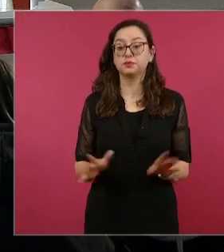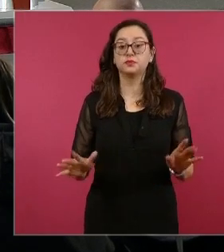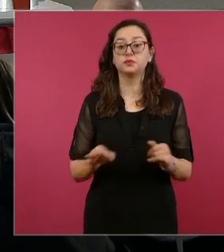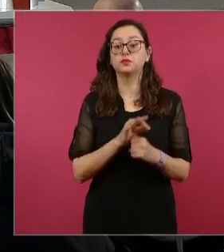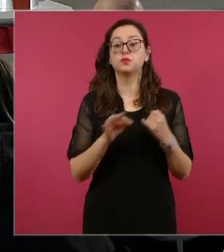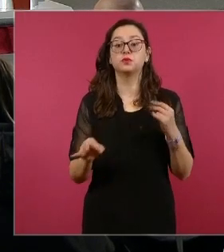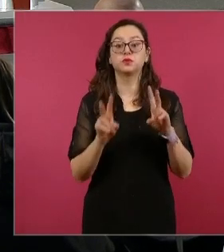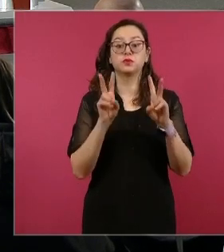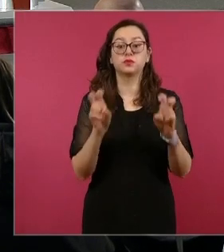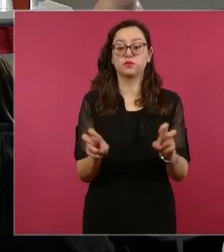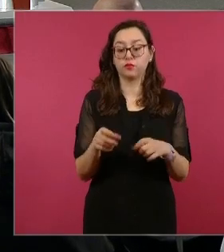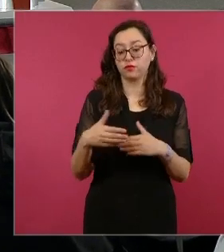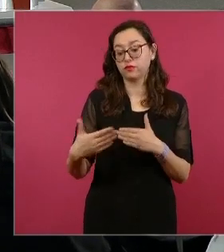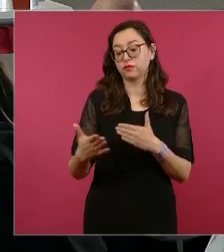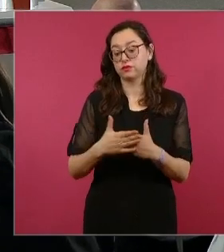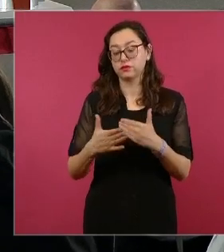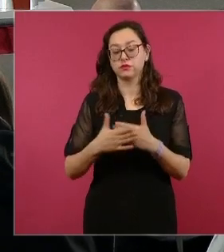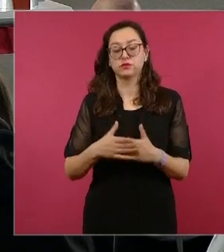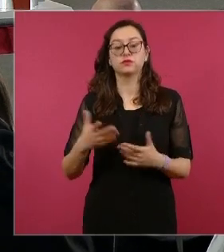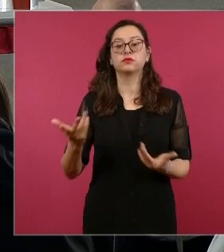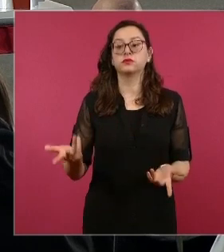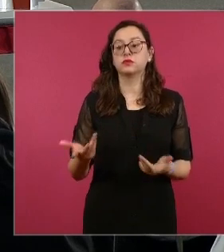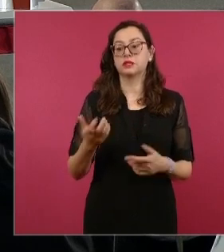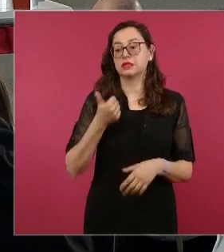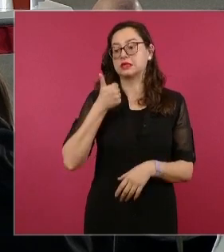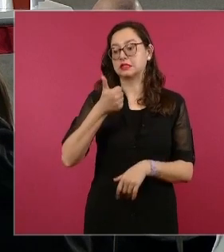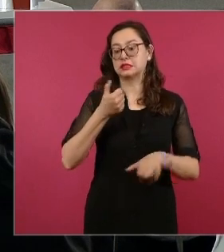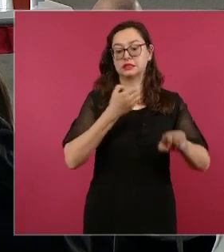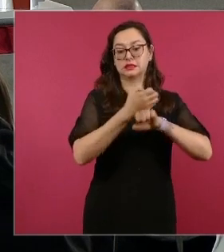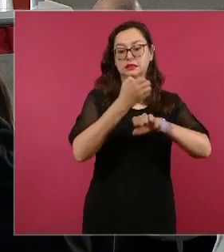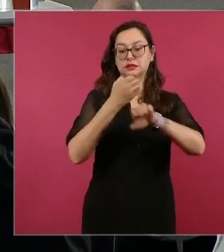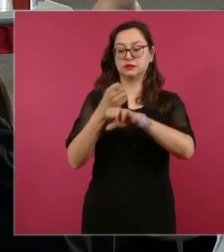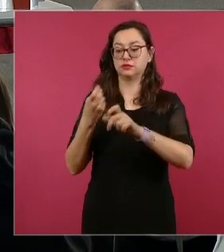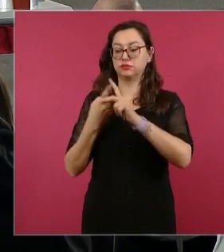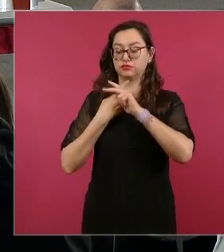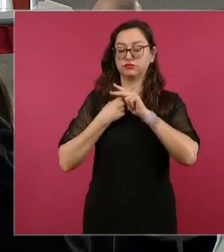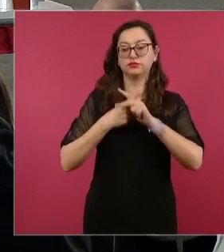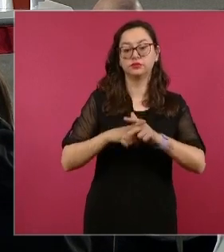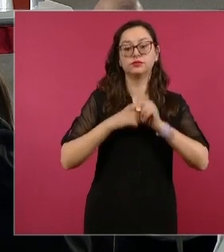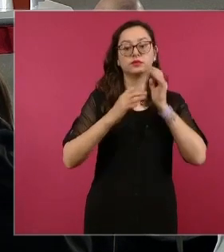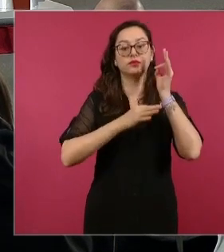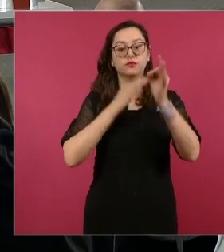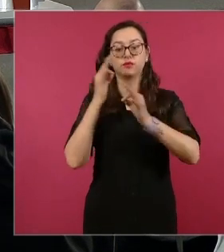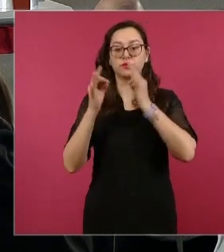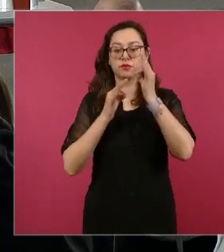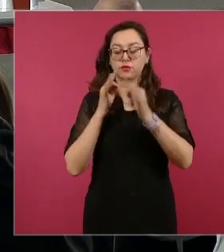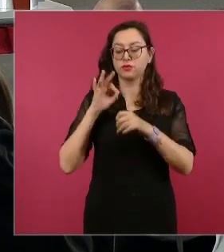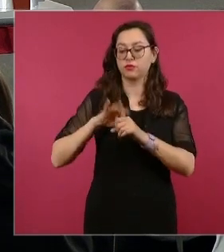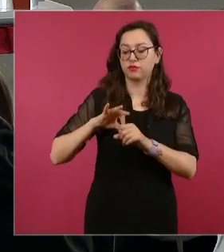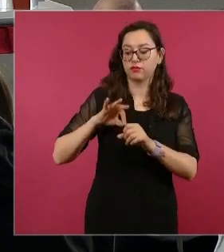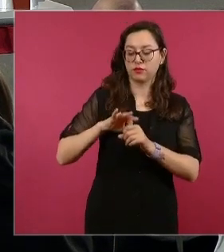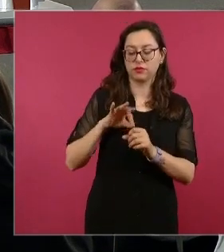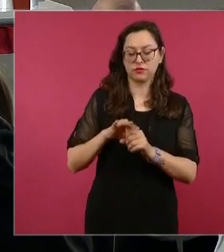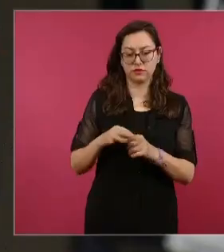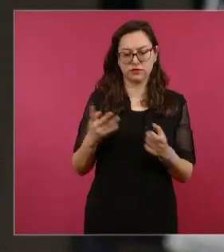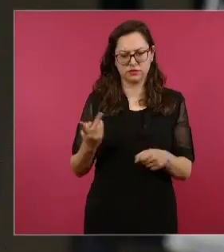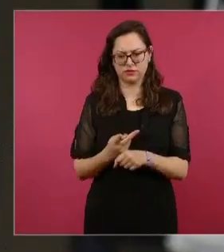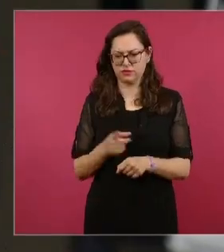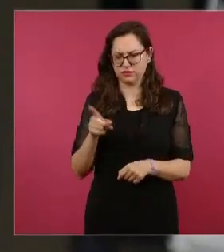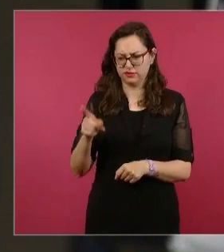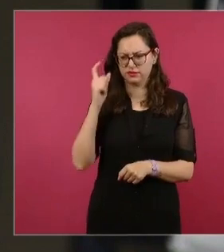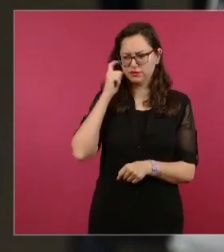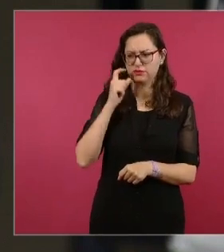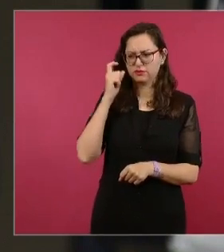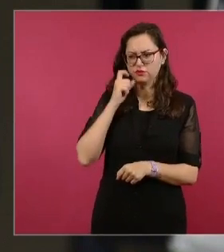en 6 estados. Guerrero ha llamado la atención, pues un dirigente estatal de Morena anunció que desde